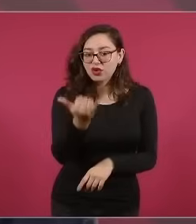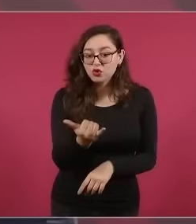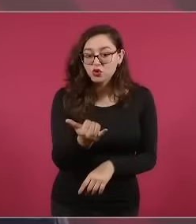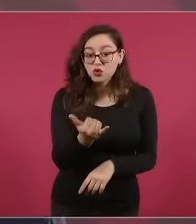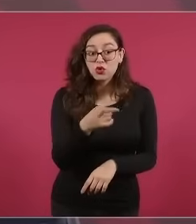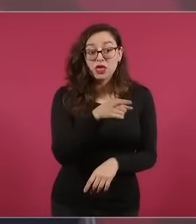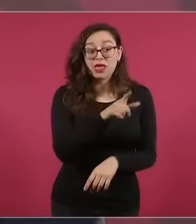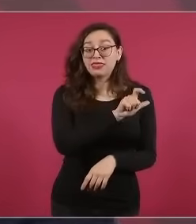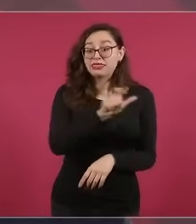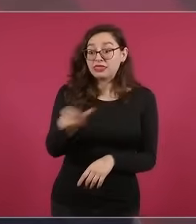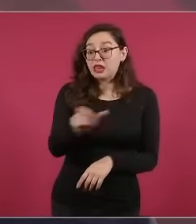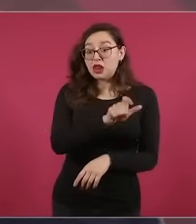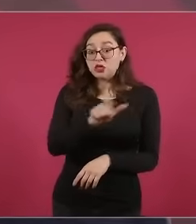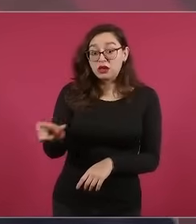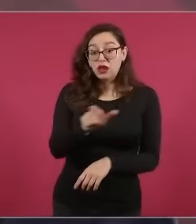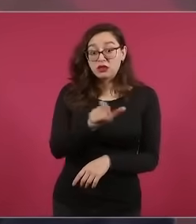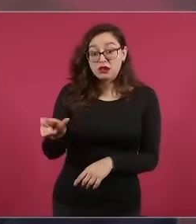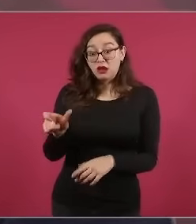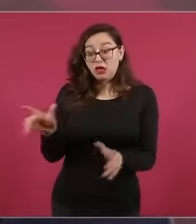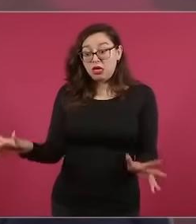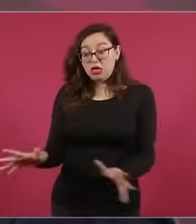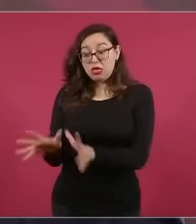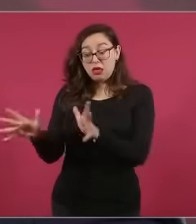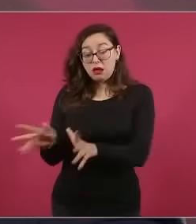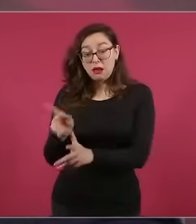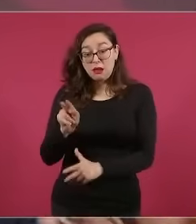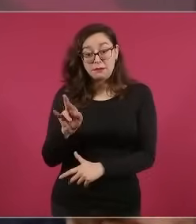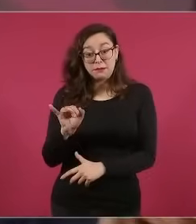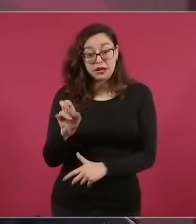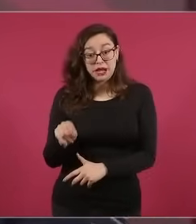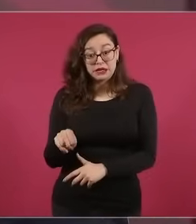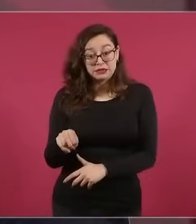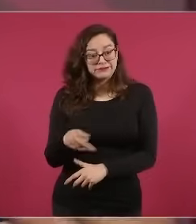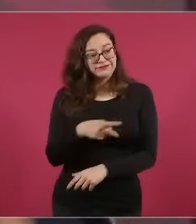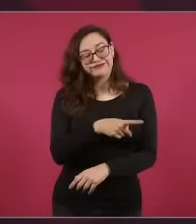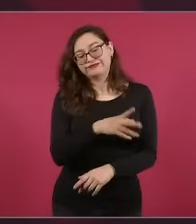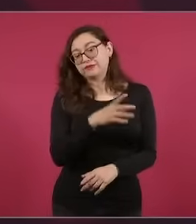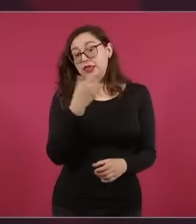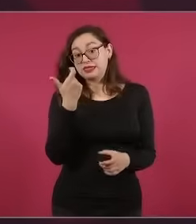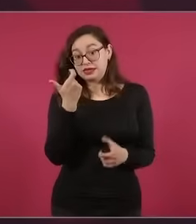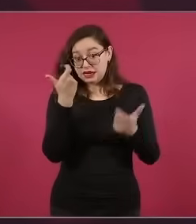porque van a perder su dinero. Y además, ¿por qué